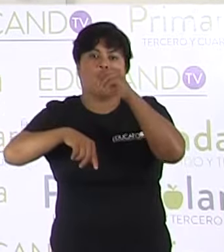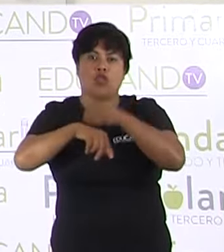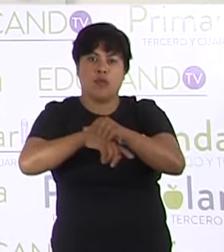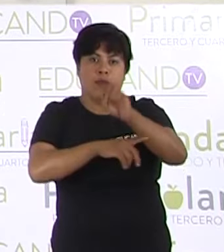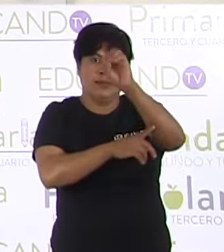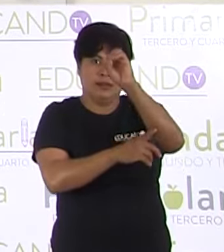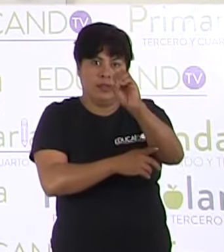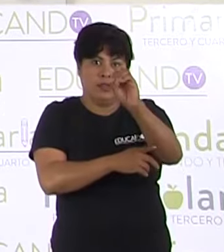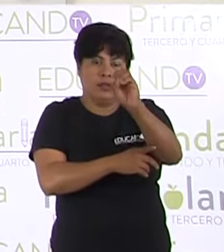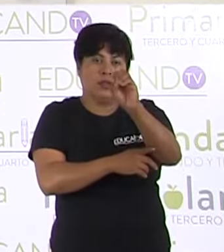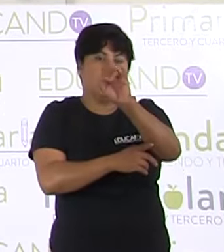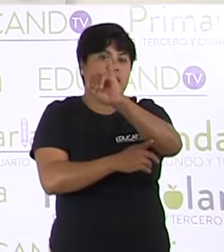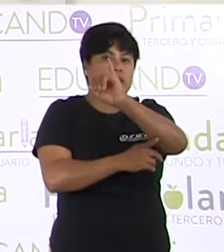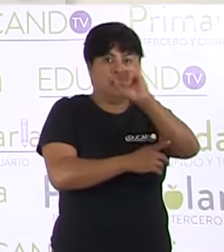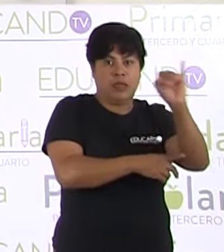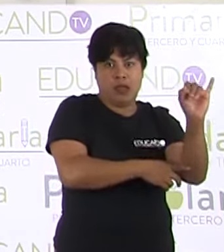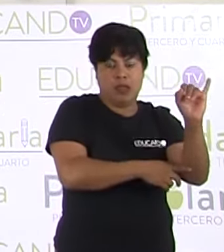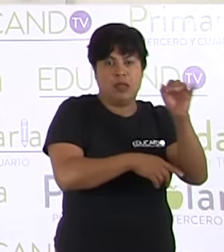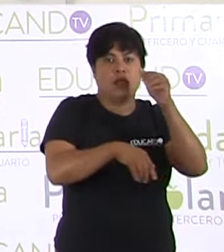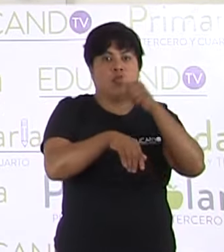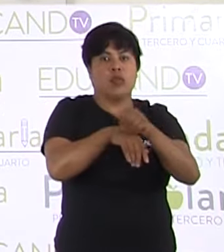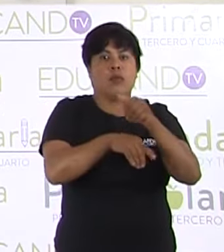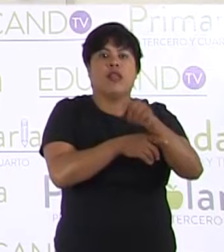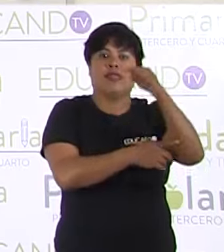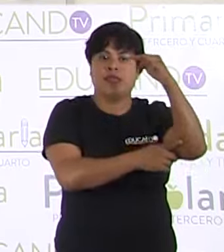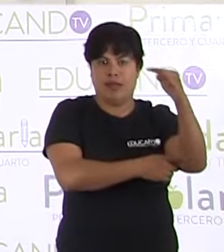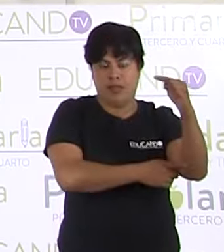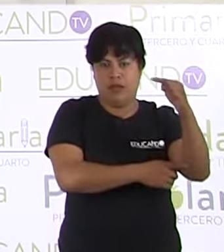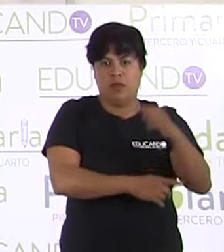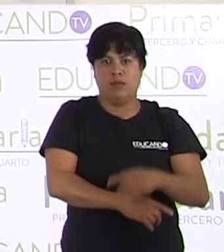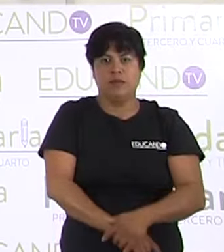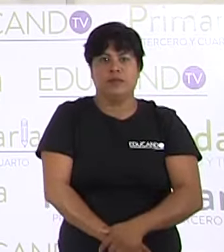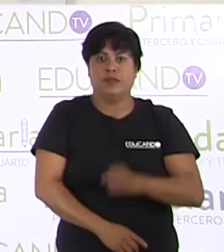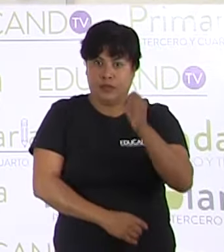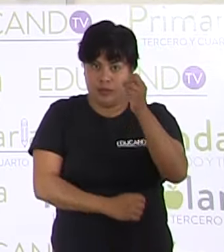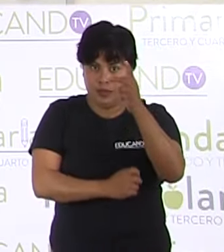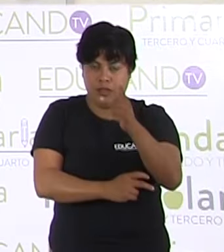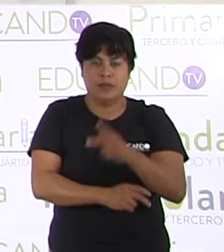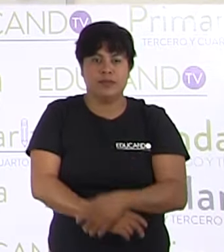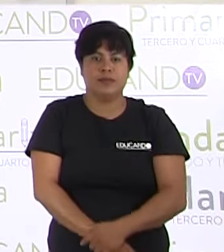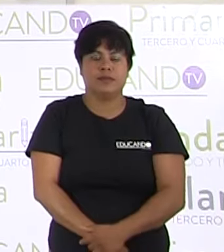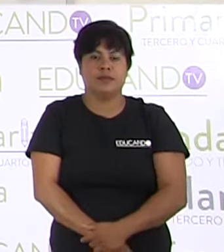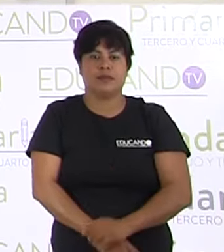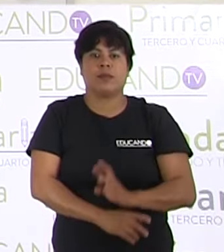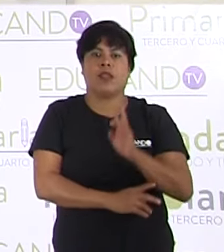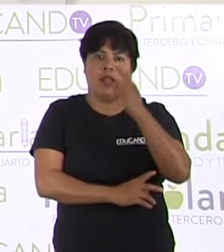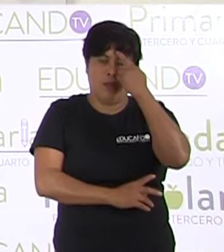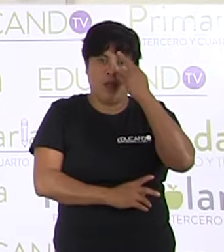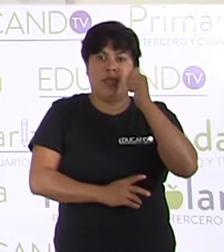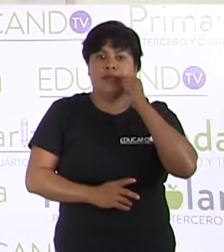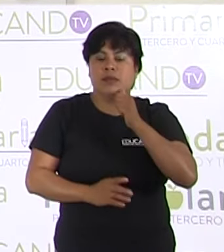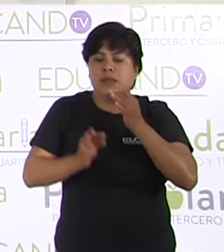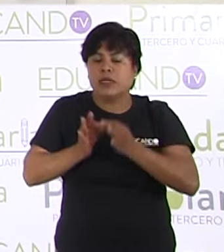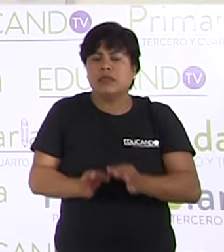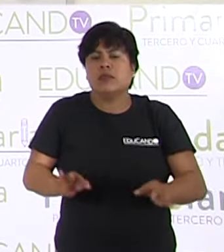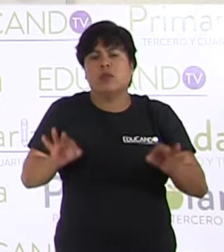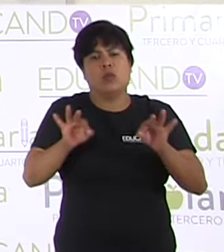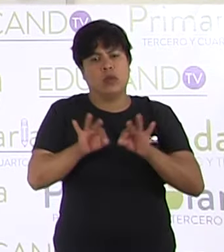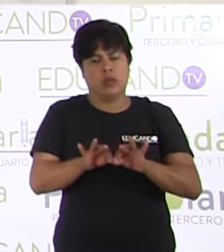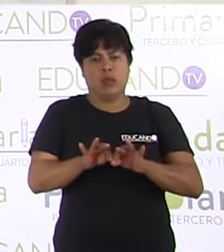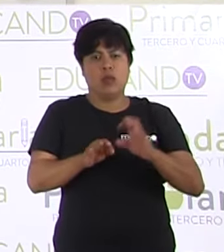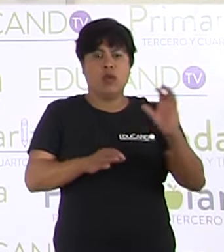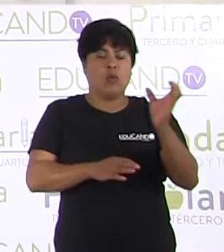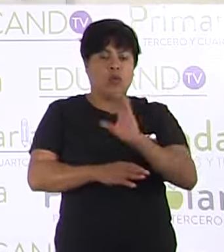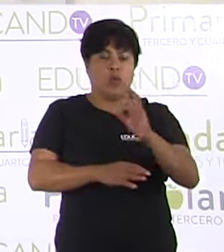que están antes del cer0 a la izquierda son los negativos de acuerdo bueno es importante que